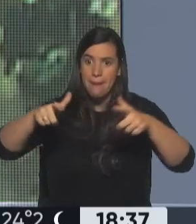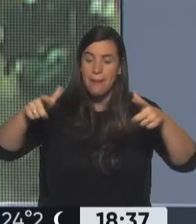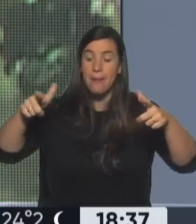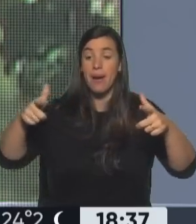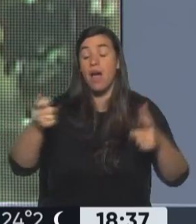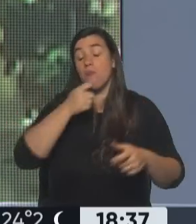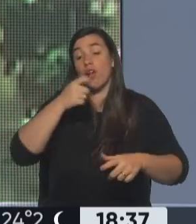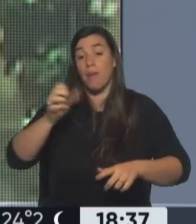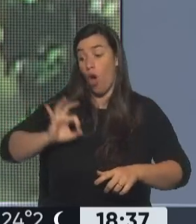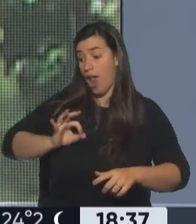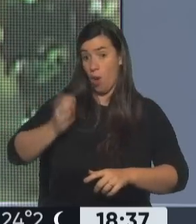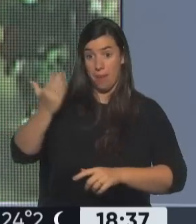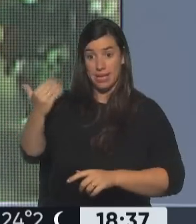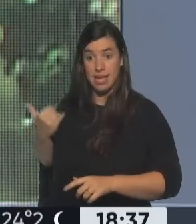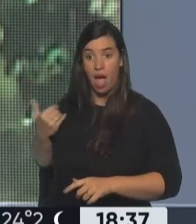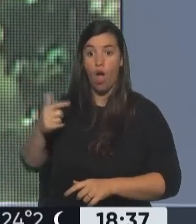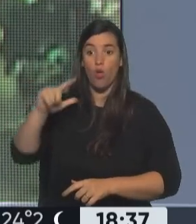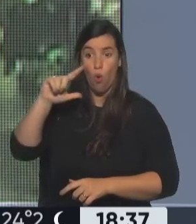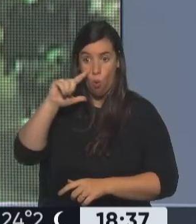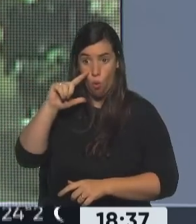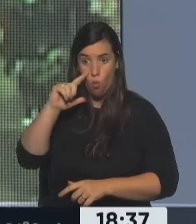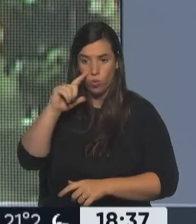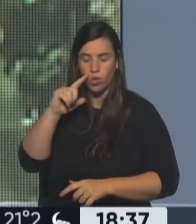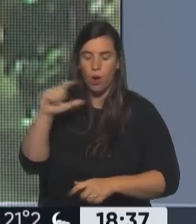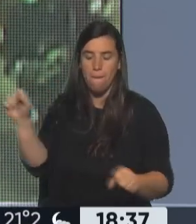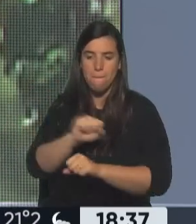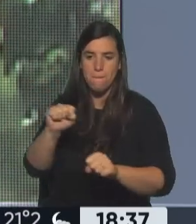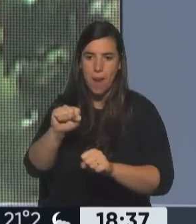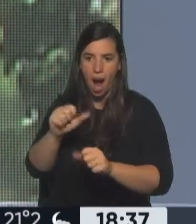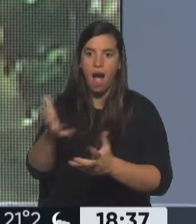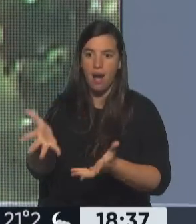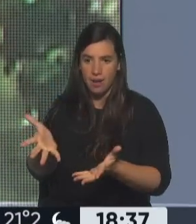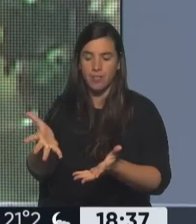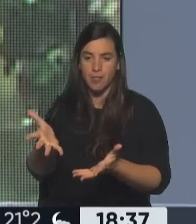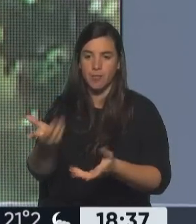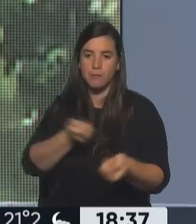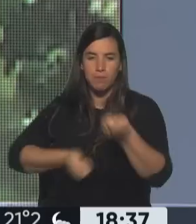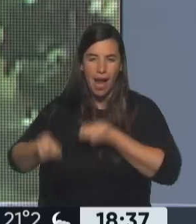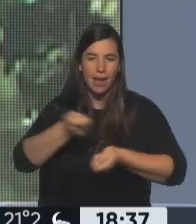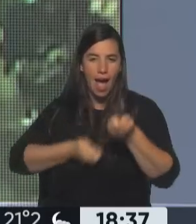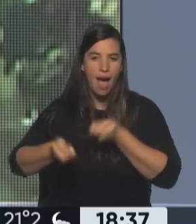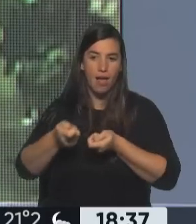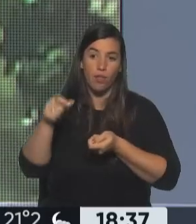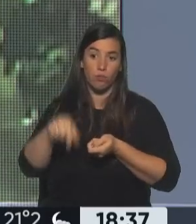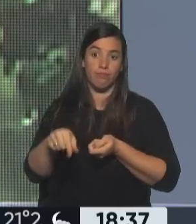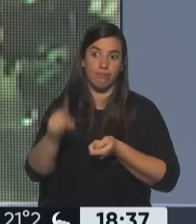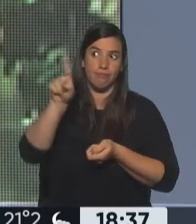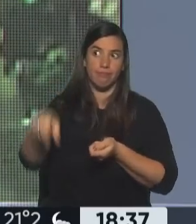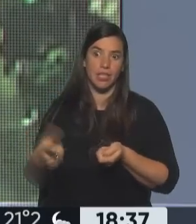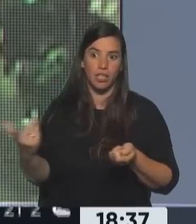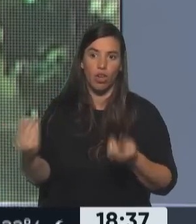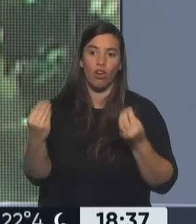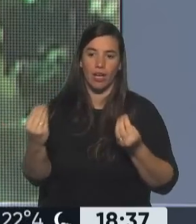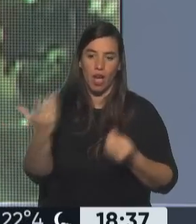del año pasado, el primer putsch, el primer golpe de mercado, que fue bastante significativo y que implicó, digamos, la expulsión